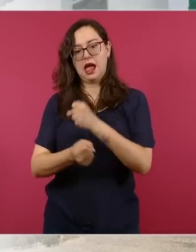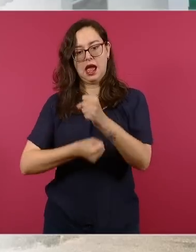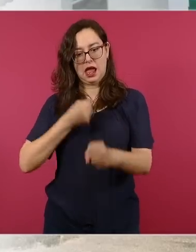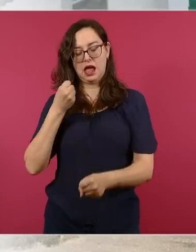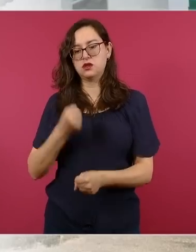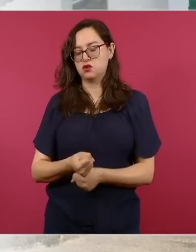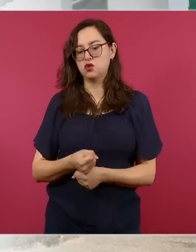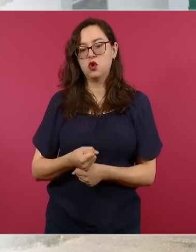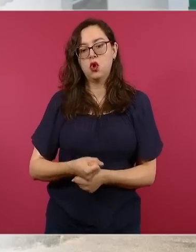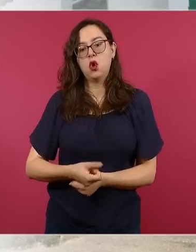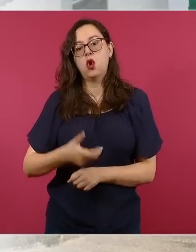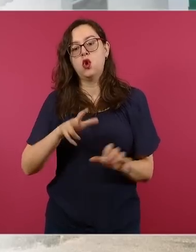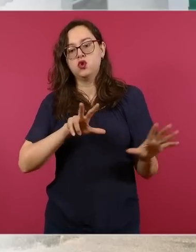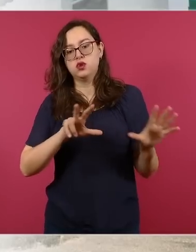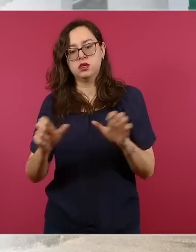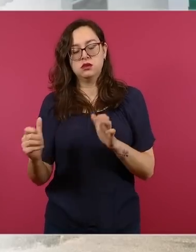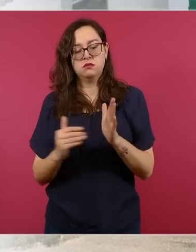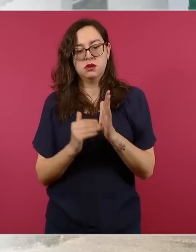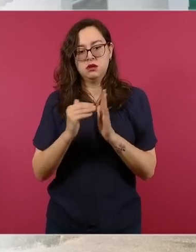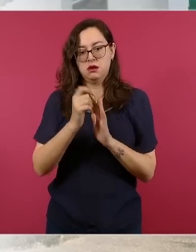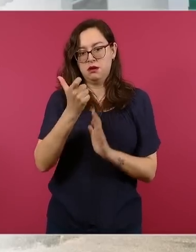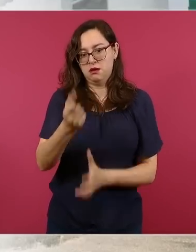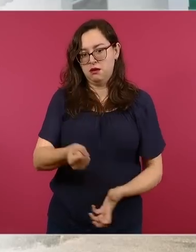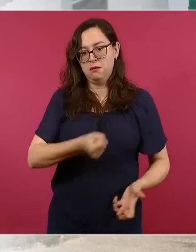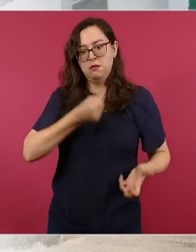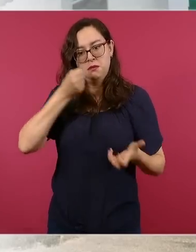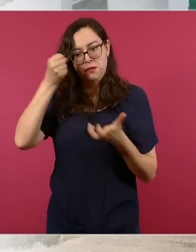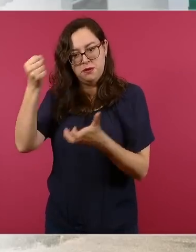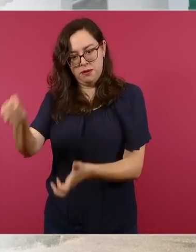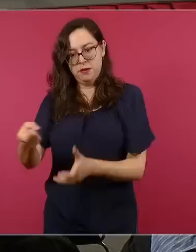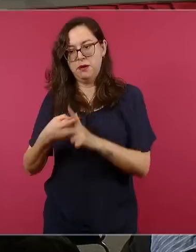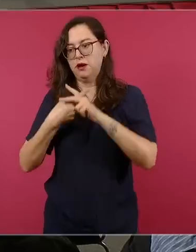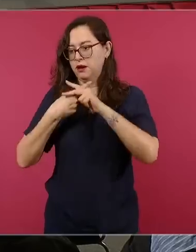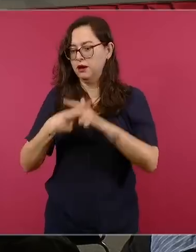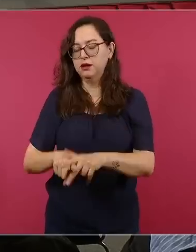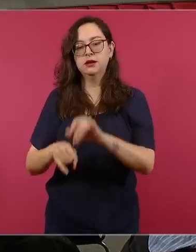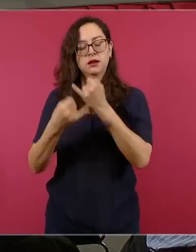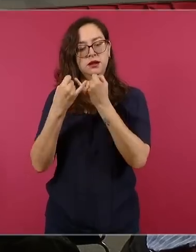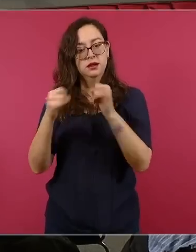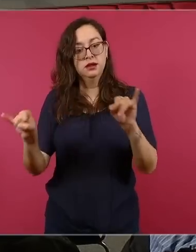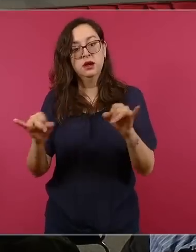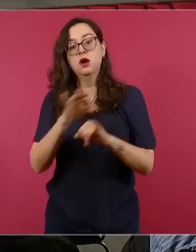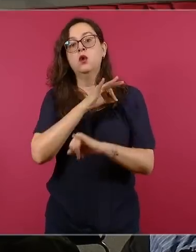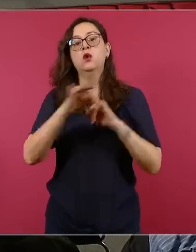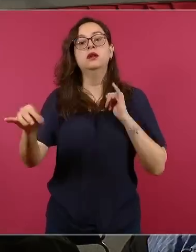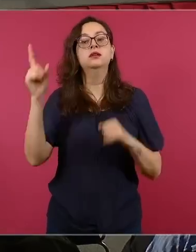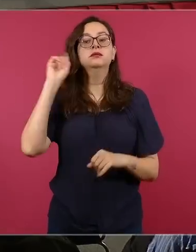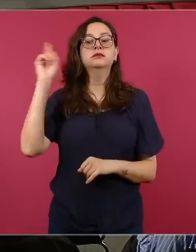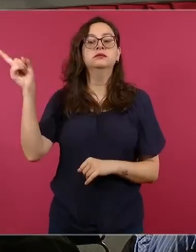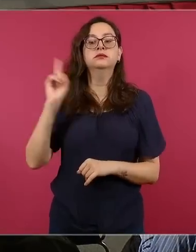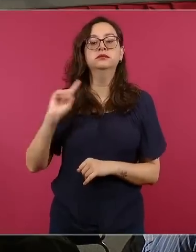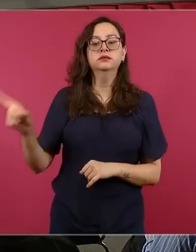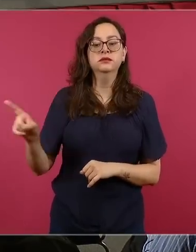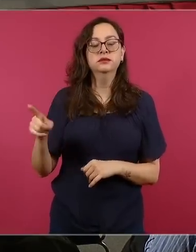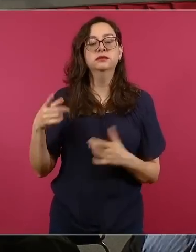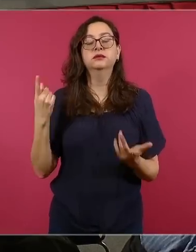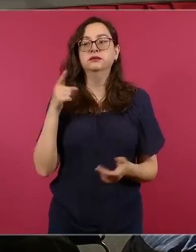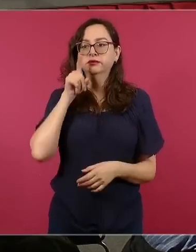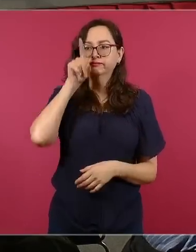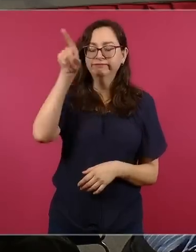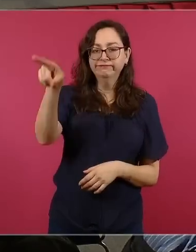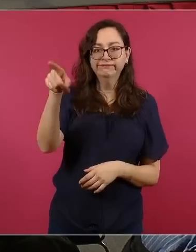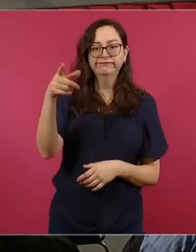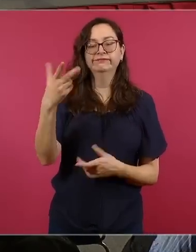su puesta en operaciones. Y finalmente en Zacatecas, otro hospital, el Hospital de la Mujer en Fresnillo, que había comenzado a construirse